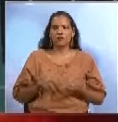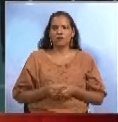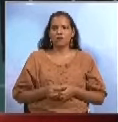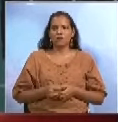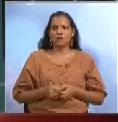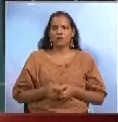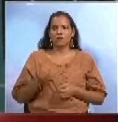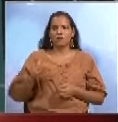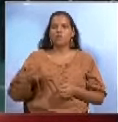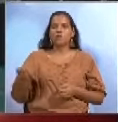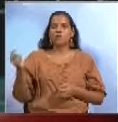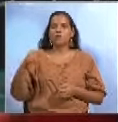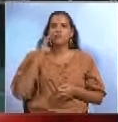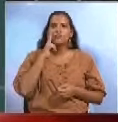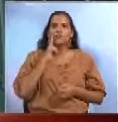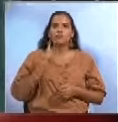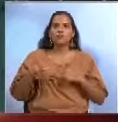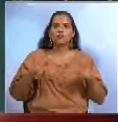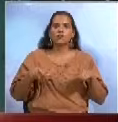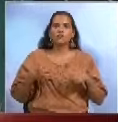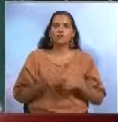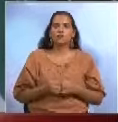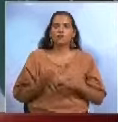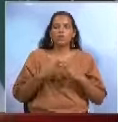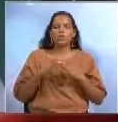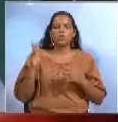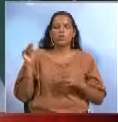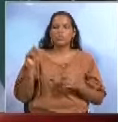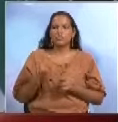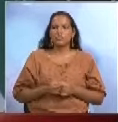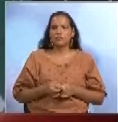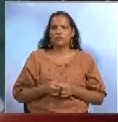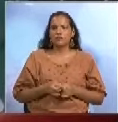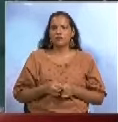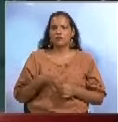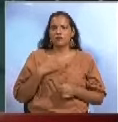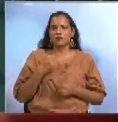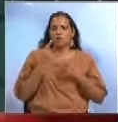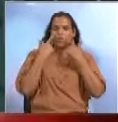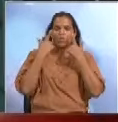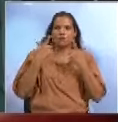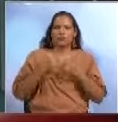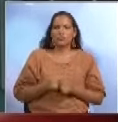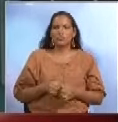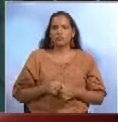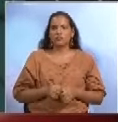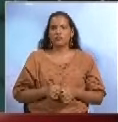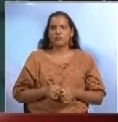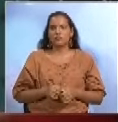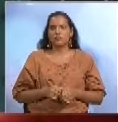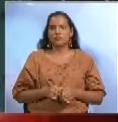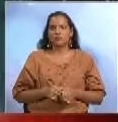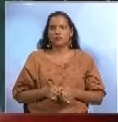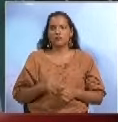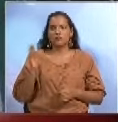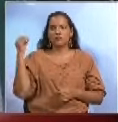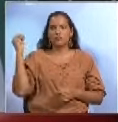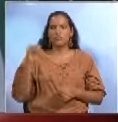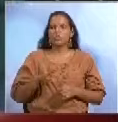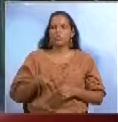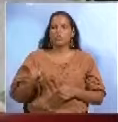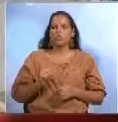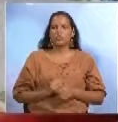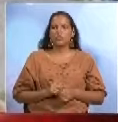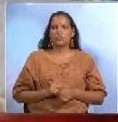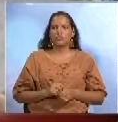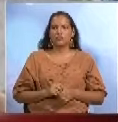productos. Personas que vienen a visitarnos a veces a nosotros. Nos vienen a visitar y cuando nos encontramos con una sorpresa que determinado joven lo ha asaltado.